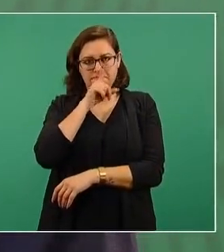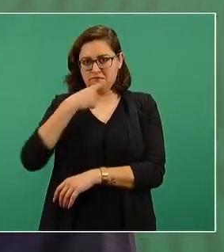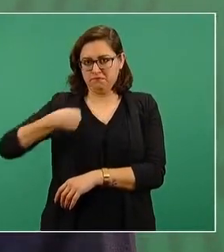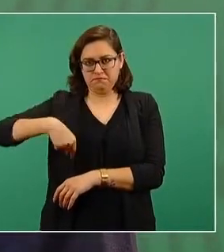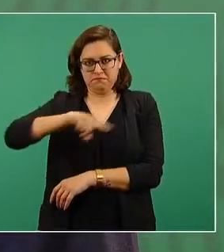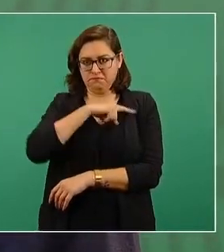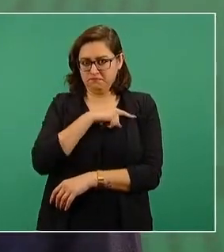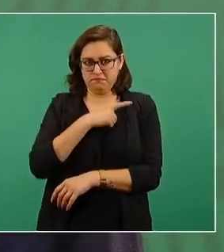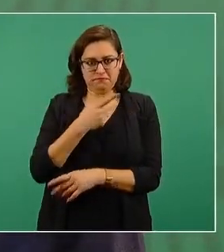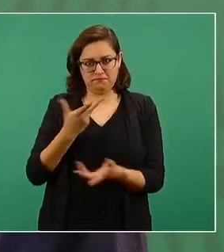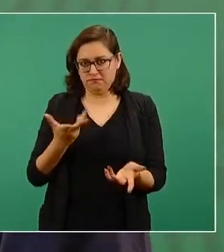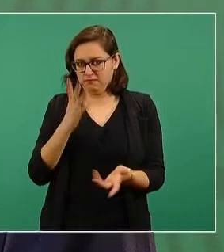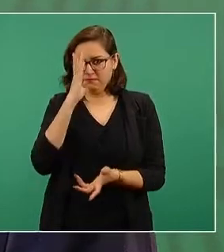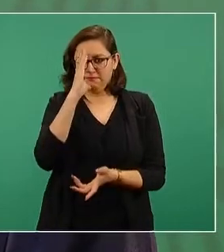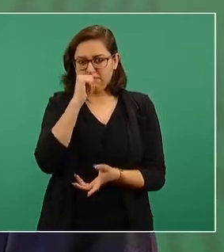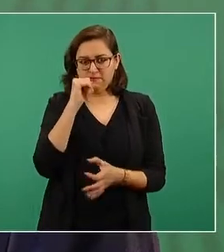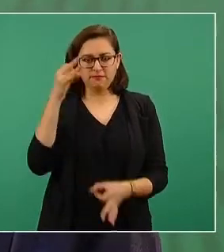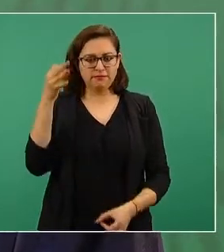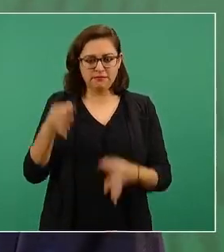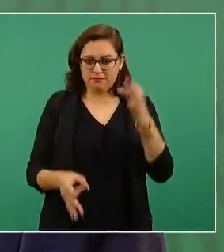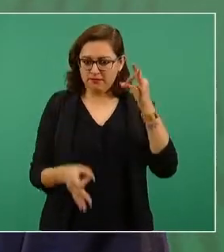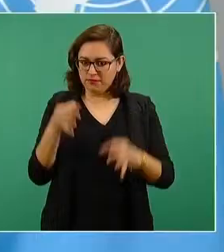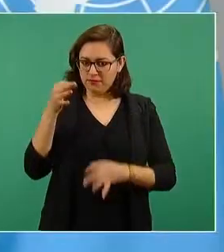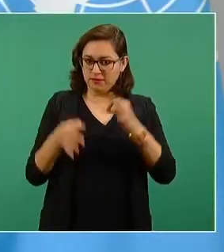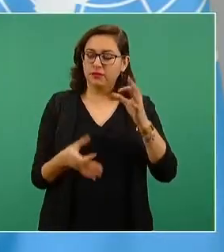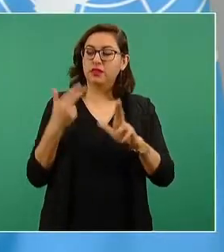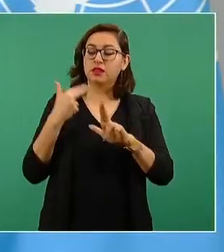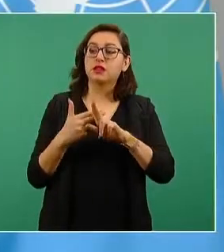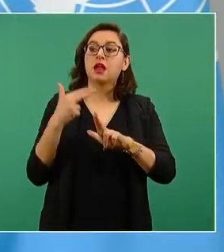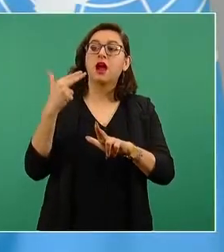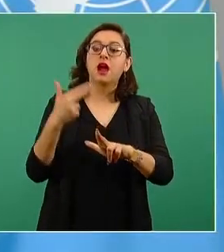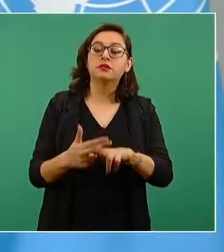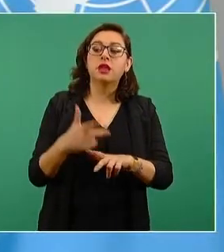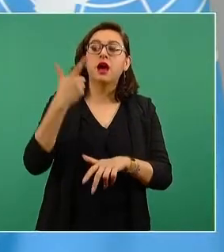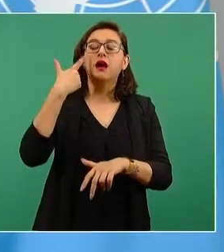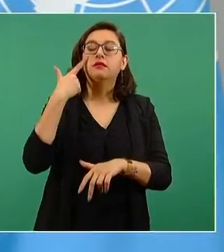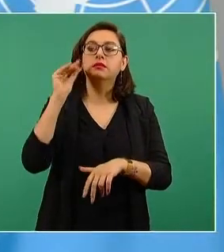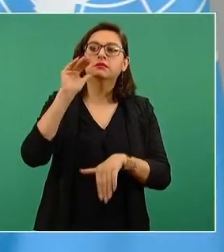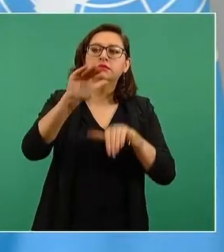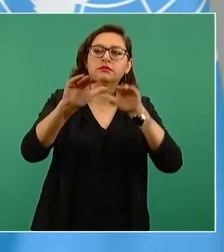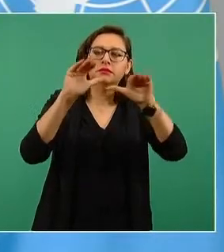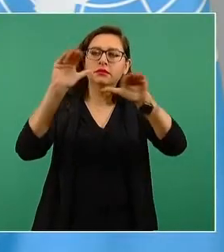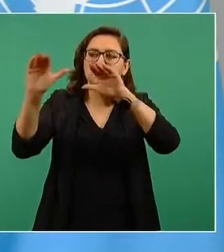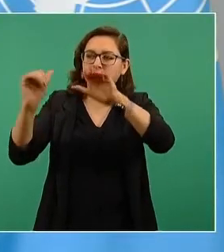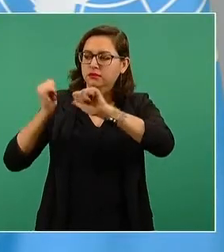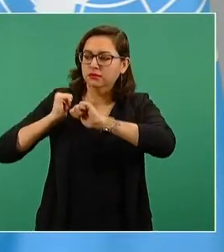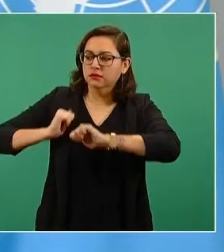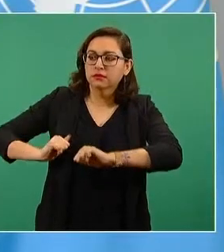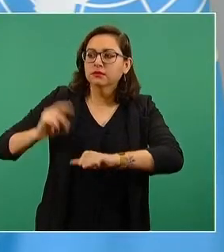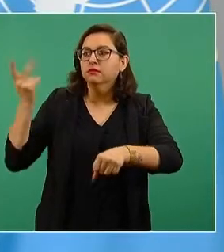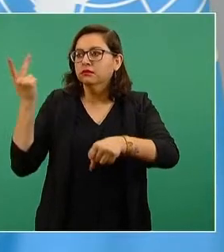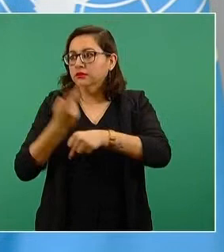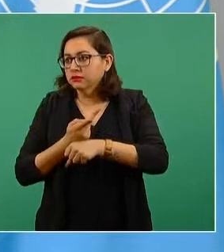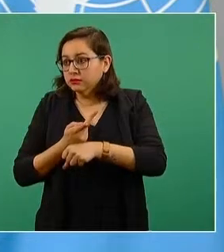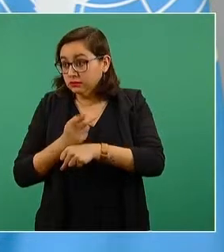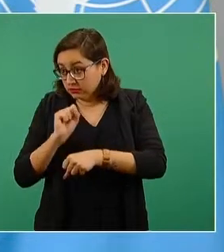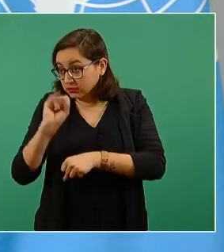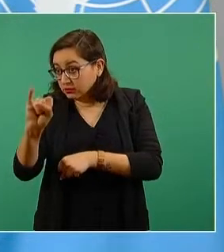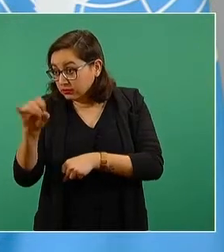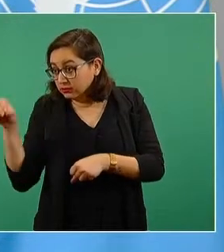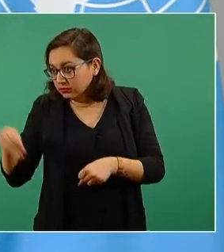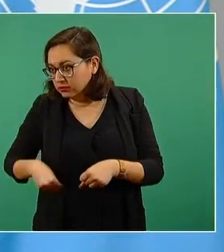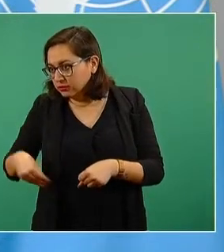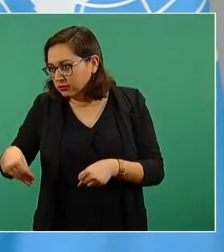nadie hasta que la autoridad competente lo haga.